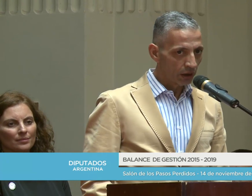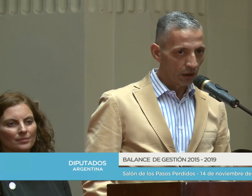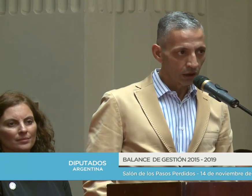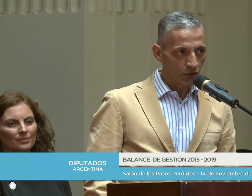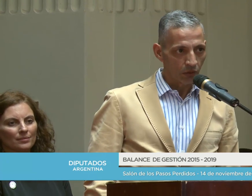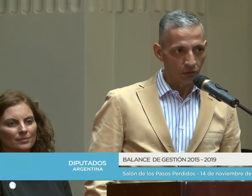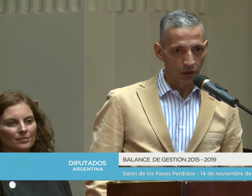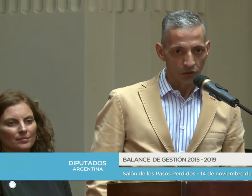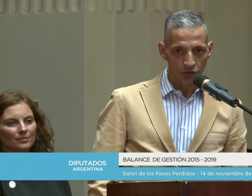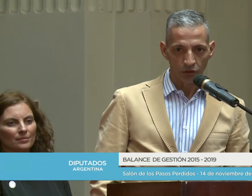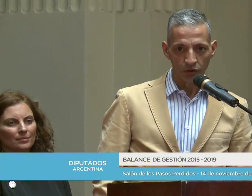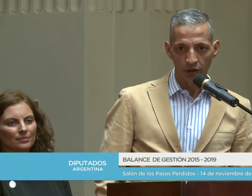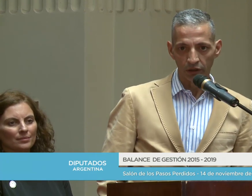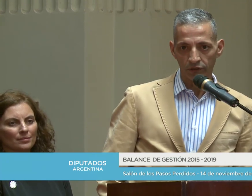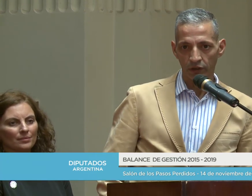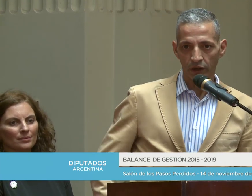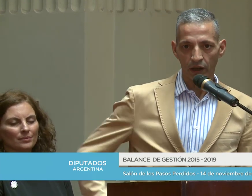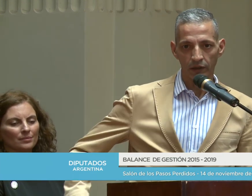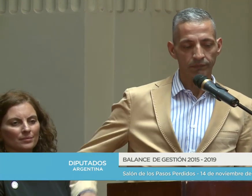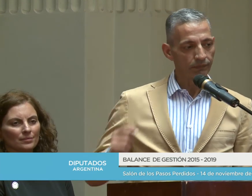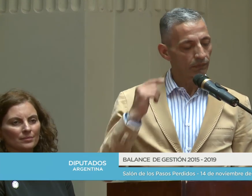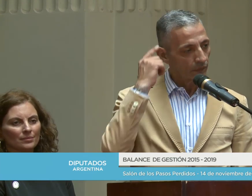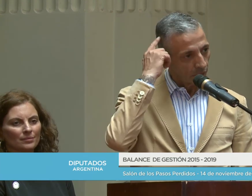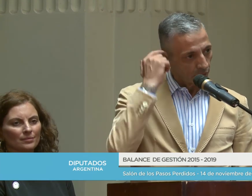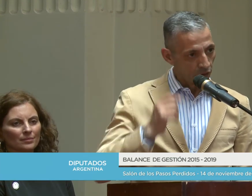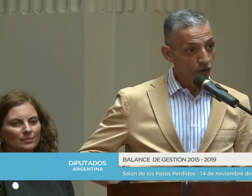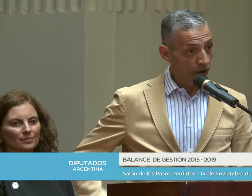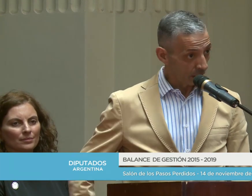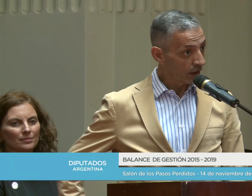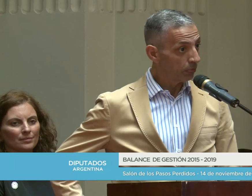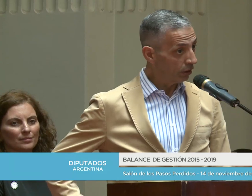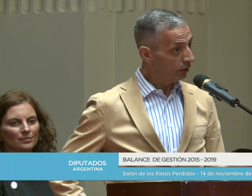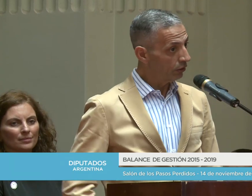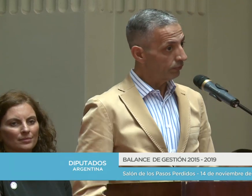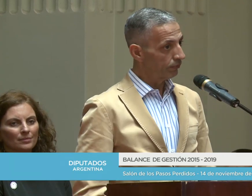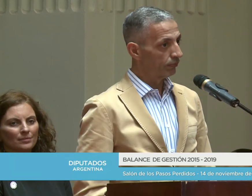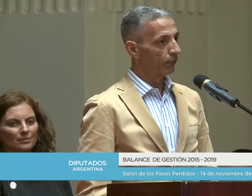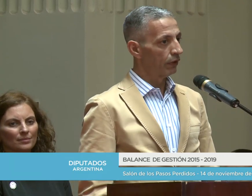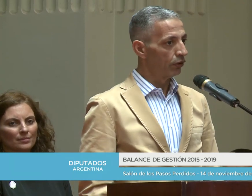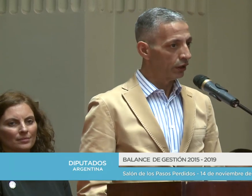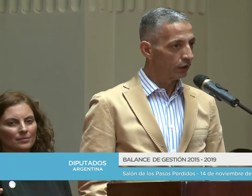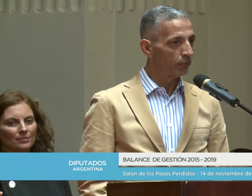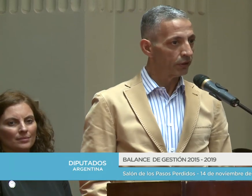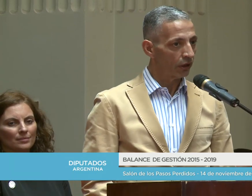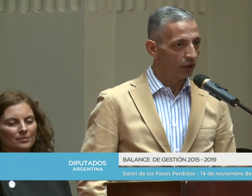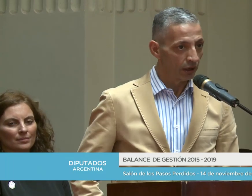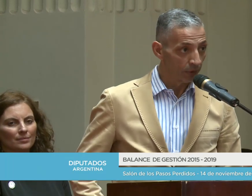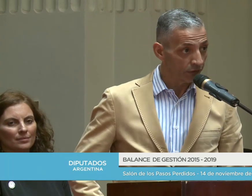Creo que en estos 4 años nosotros los dirigentes sindicales, los dirigentes políticos y los